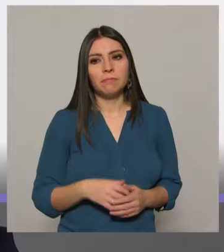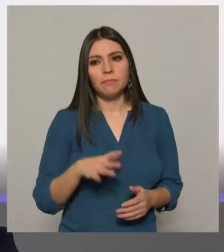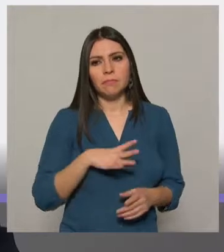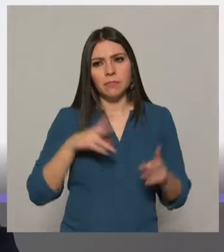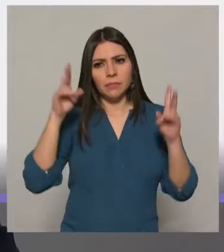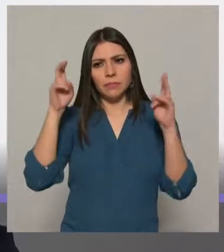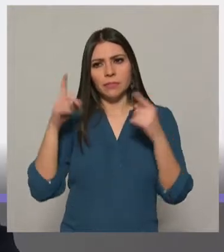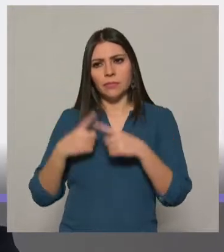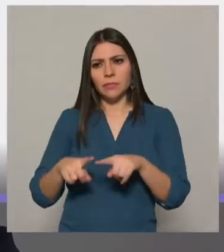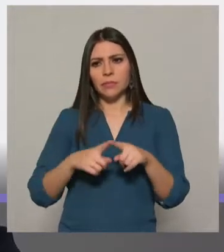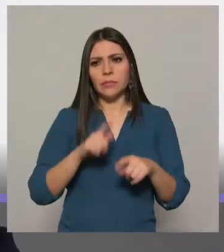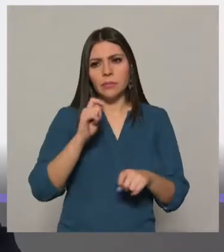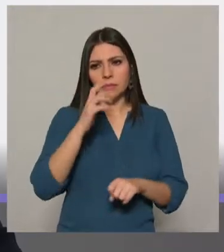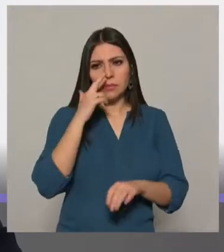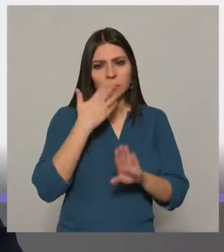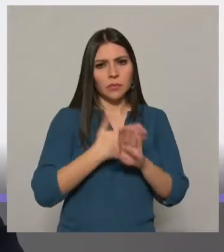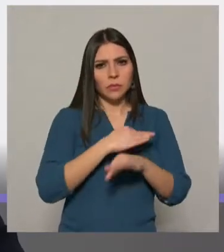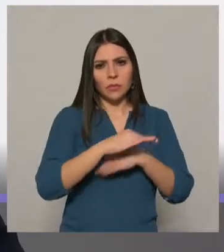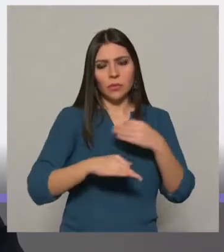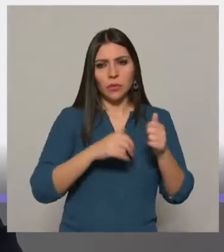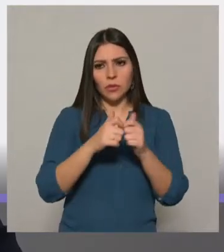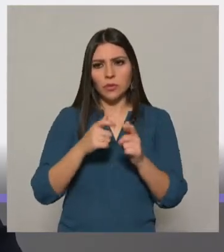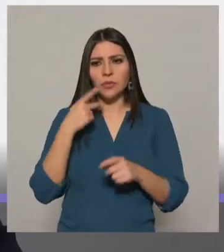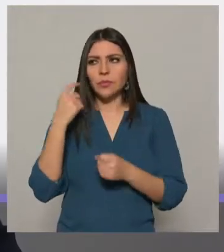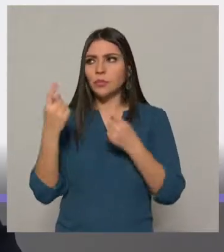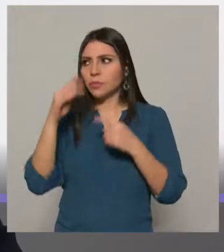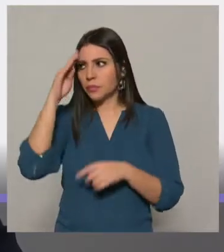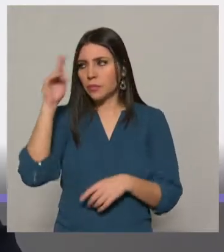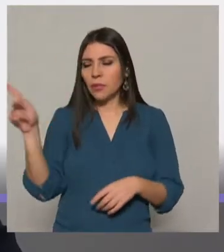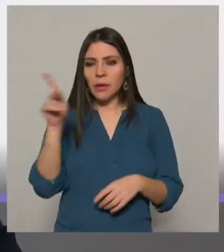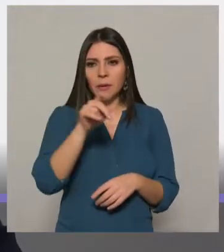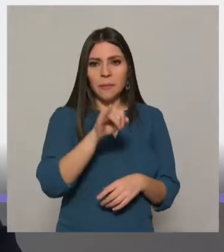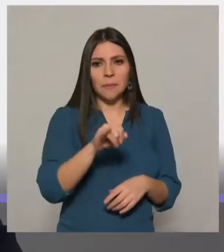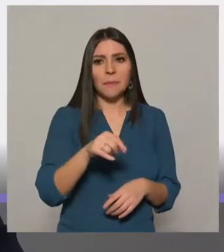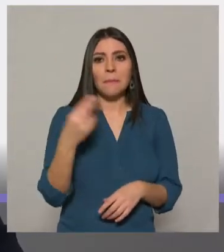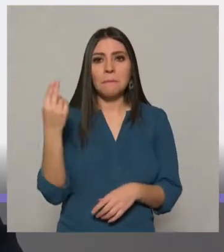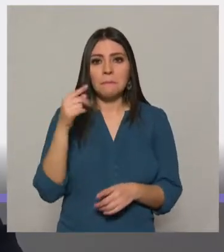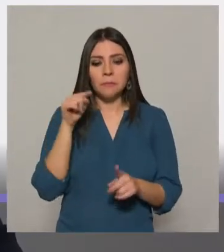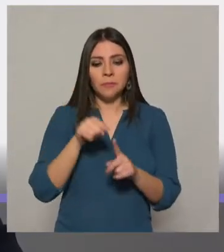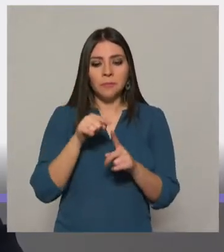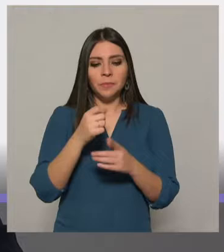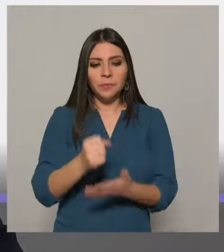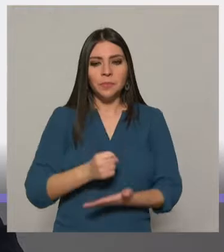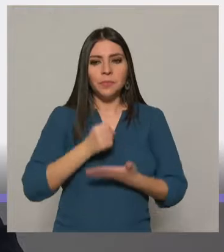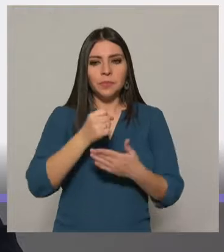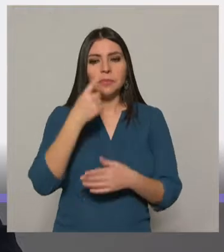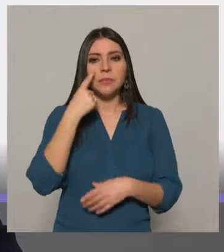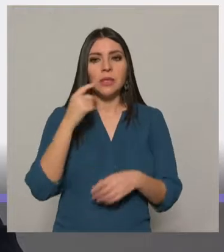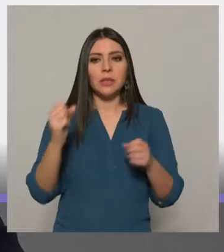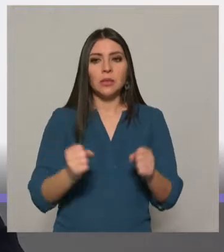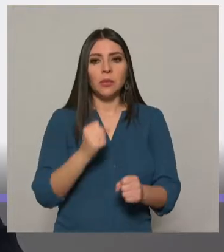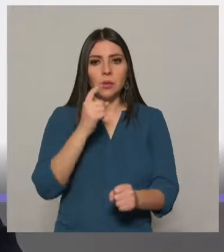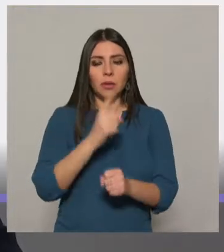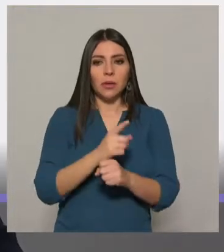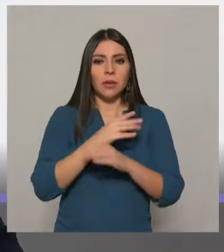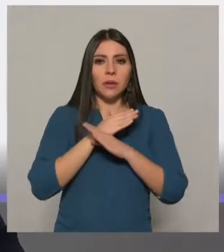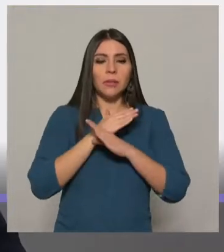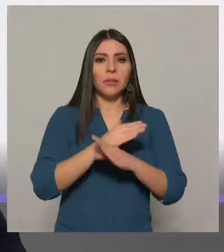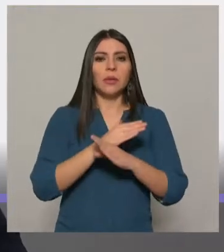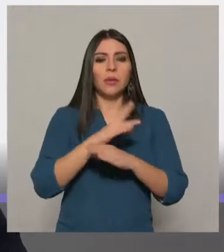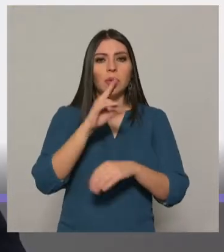todas las fracciones, y ahí estaríamos coincidiendo. Presupuesto que se tiene que destinar al tema de la seguridad y la prevención del